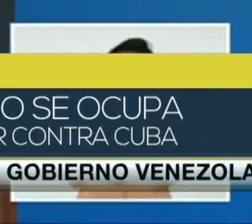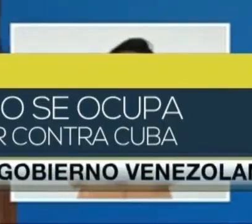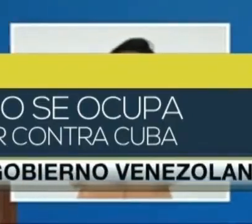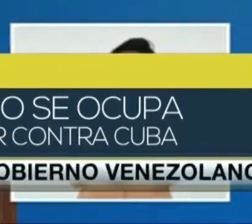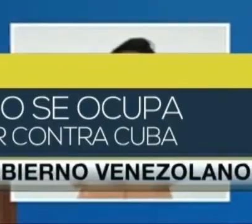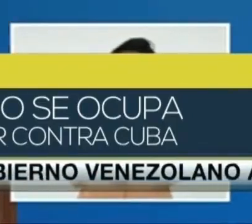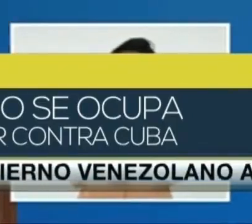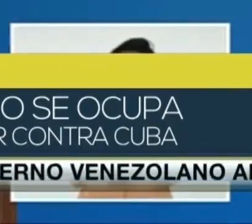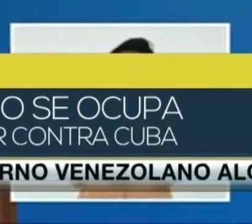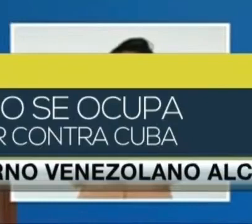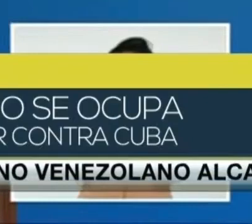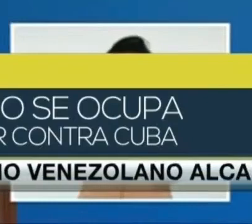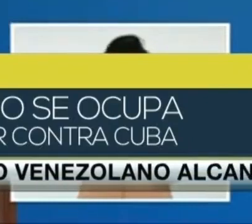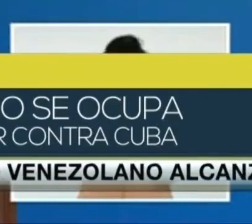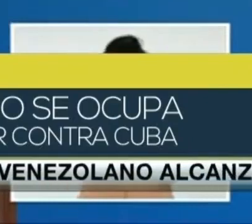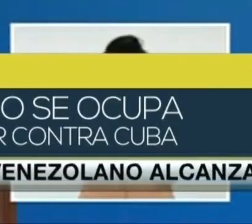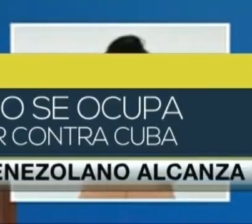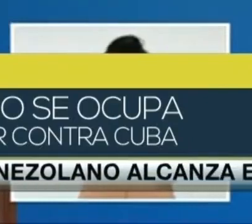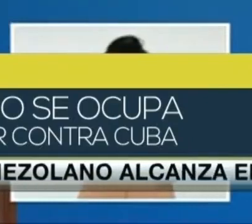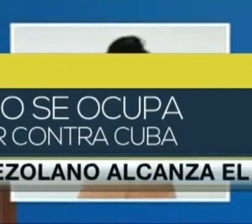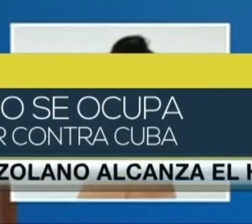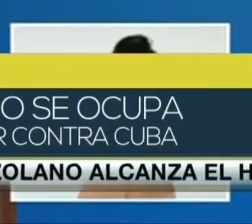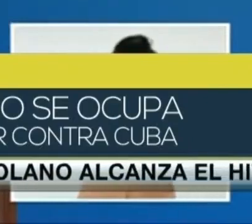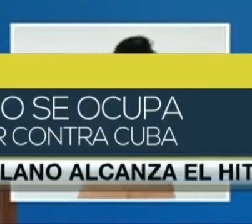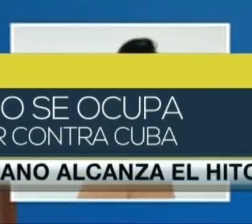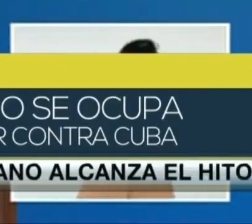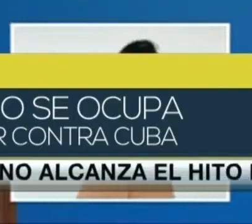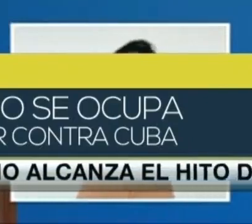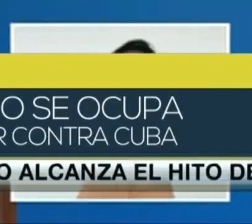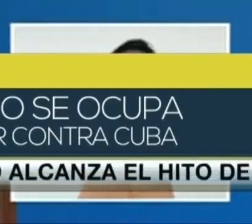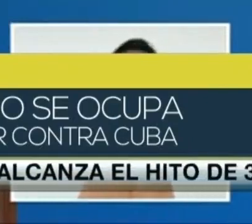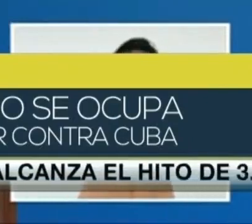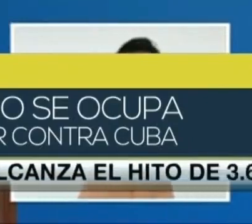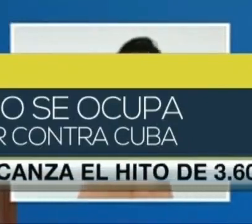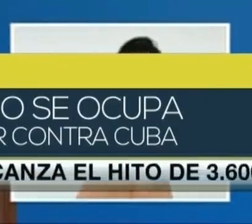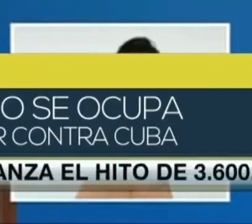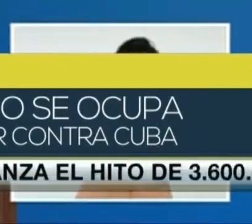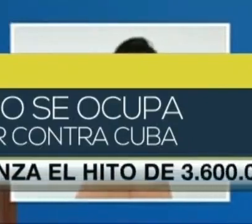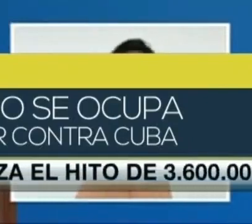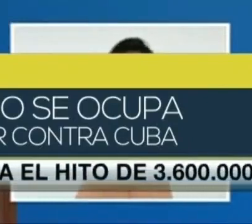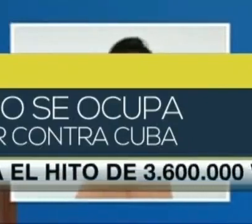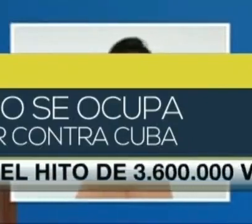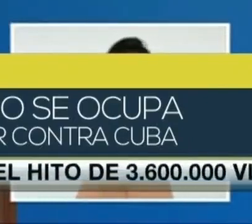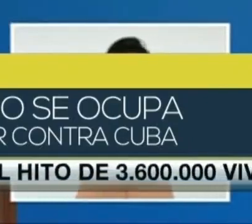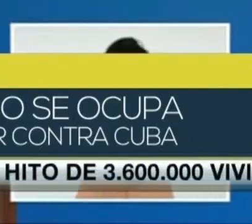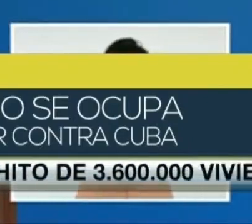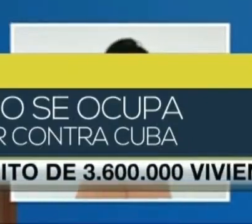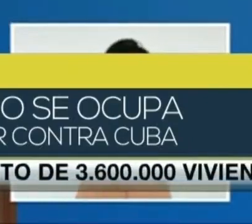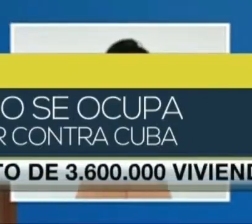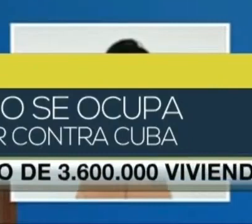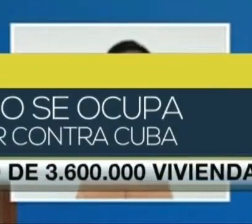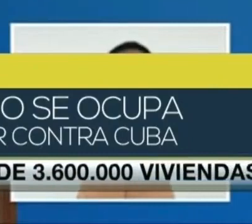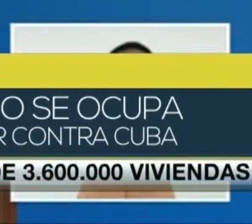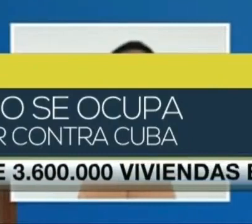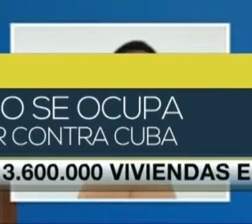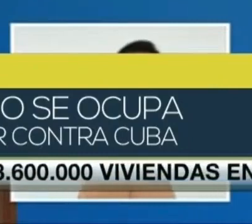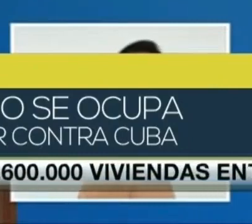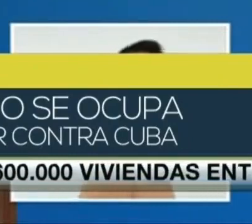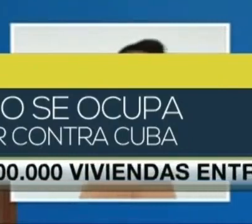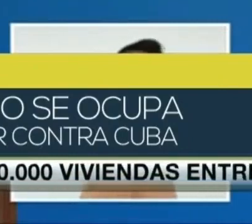medios han publicado el texto.